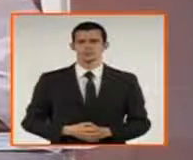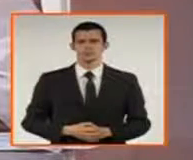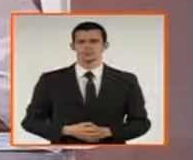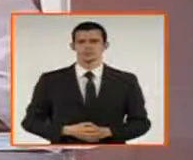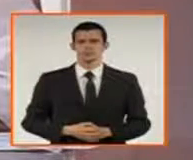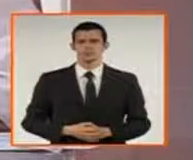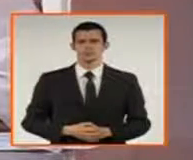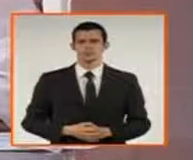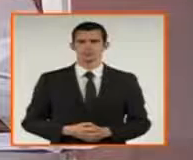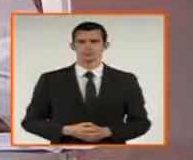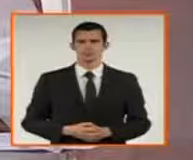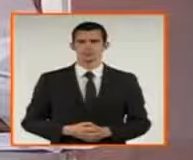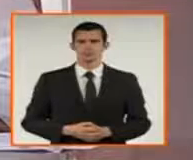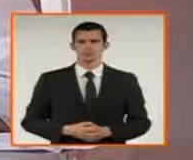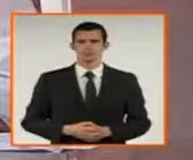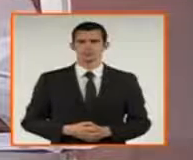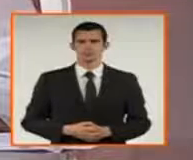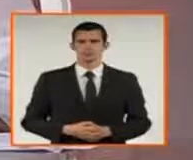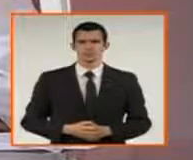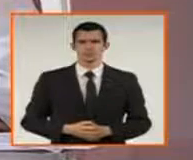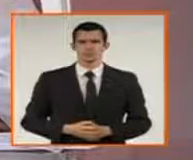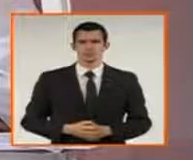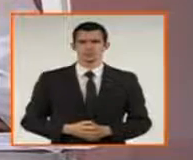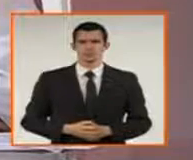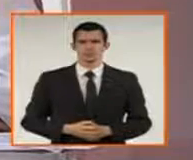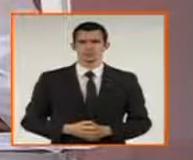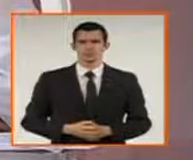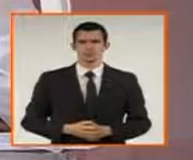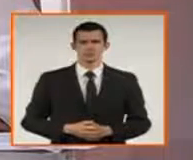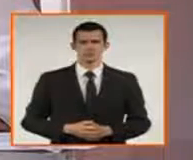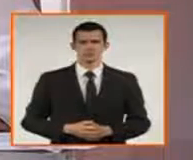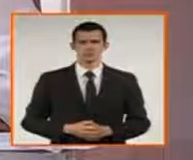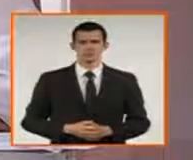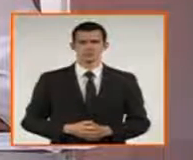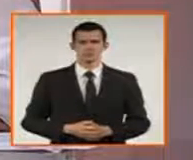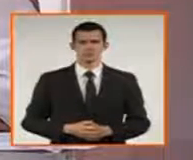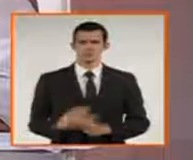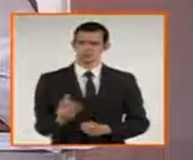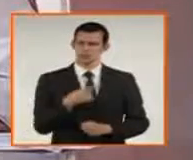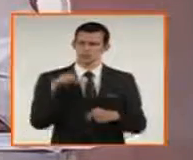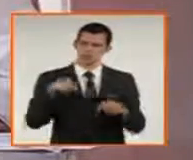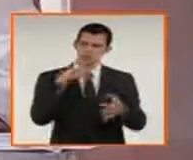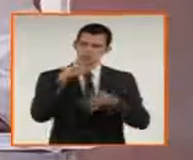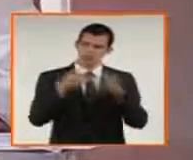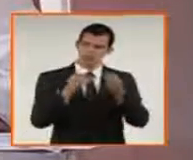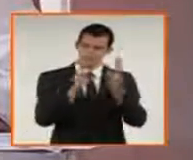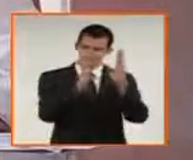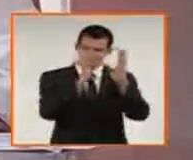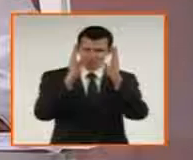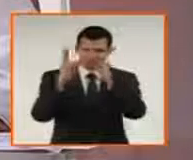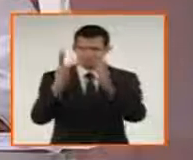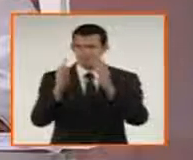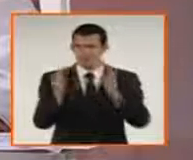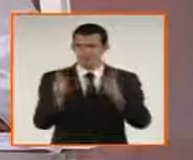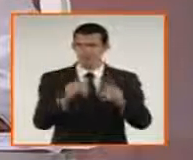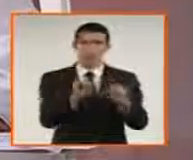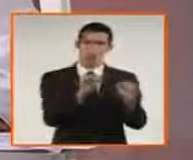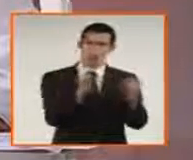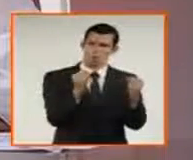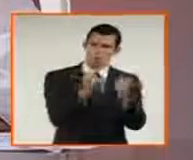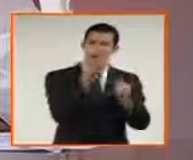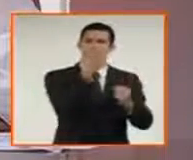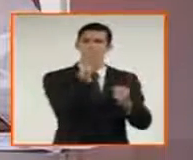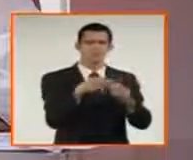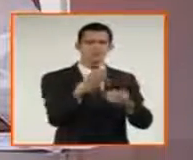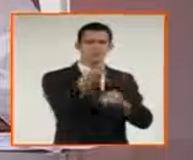el centro de esta, los dos fundamentales en las que queríamos hacer más hincapié es en la obligación legal de alimentos y en este derecho